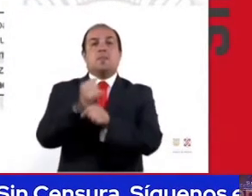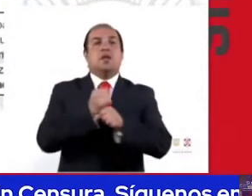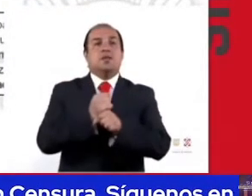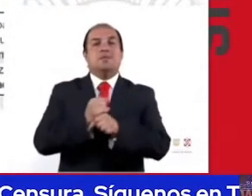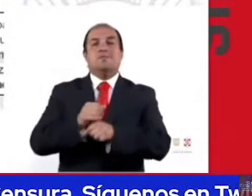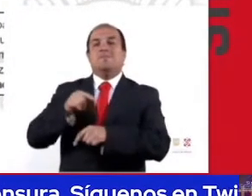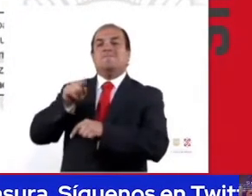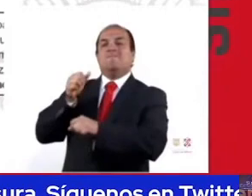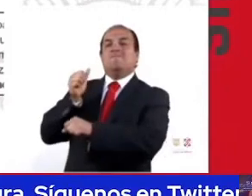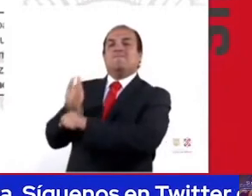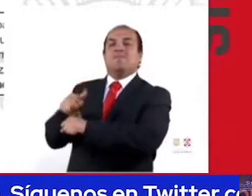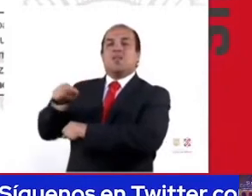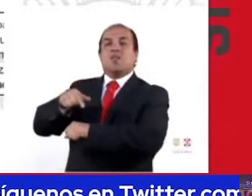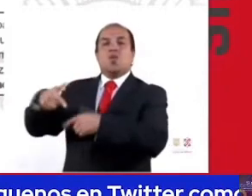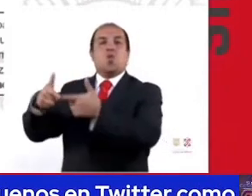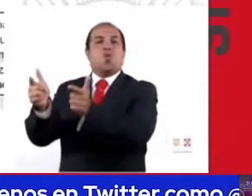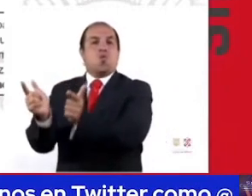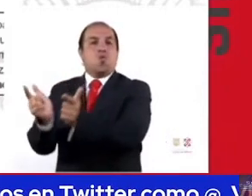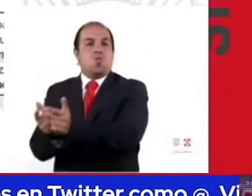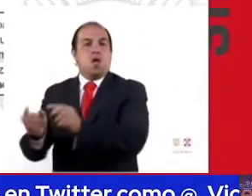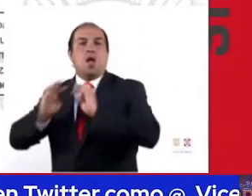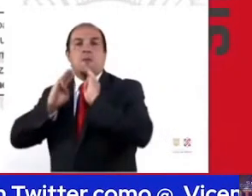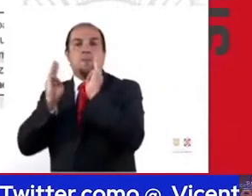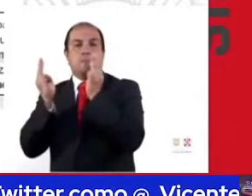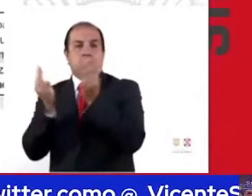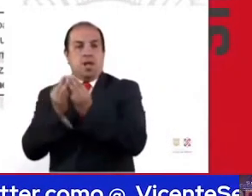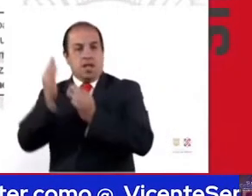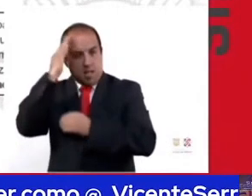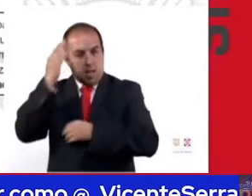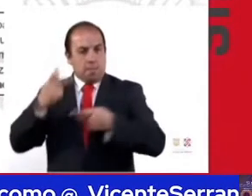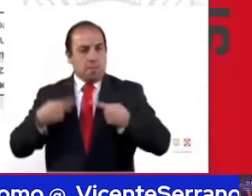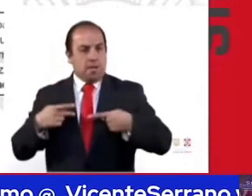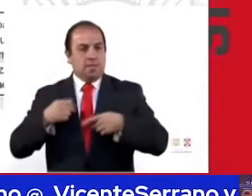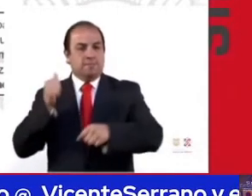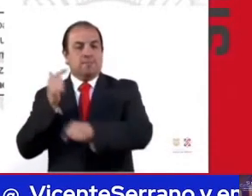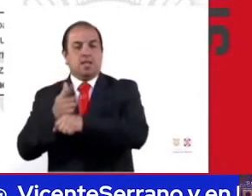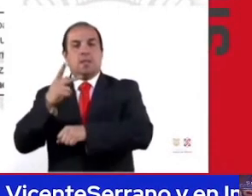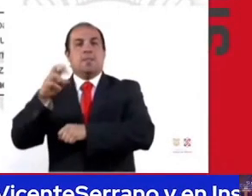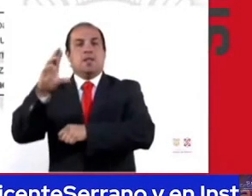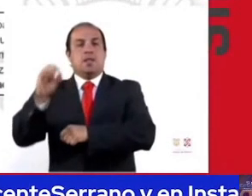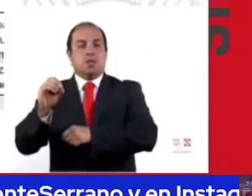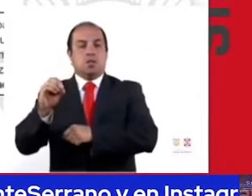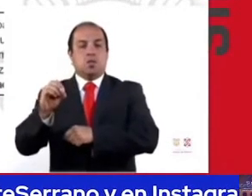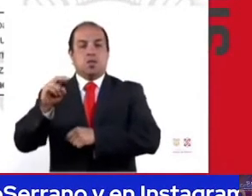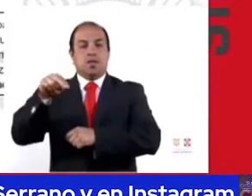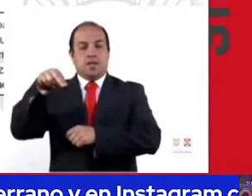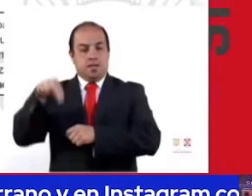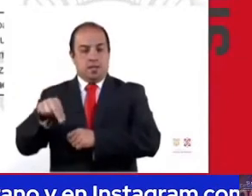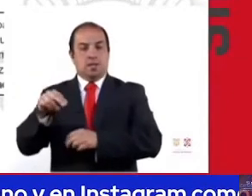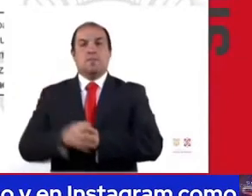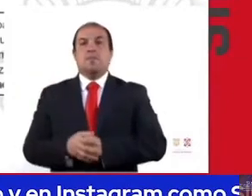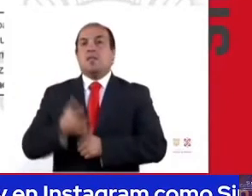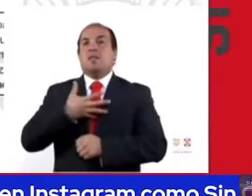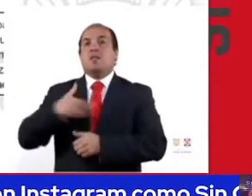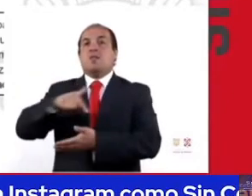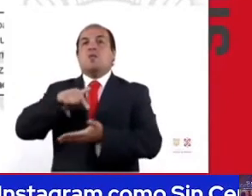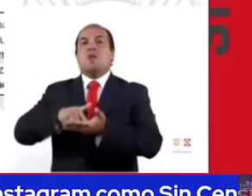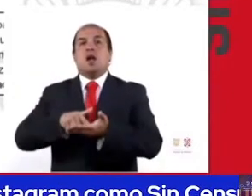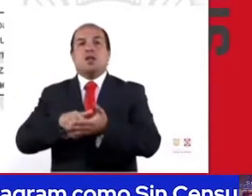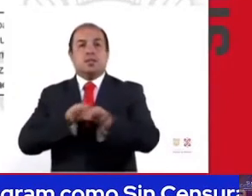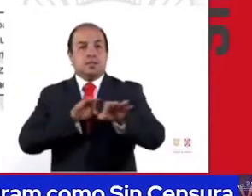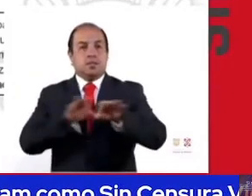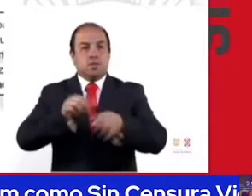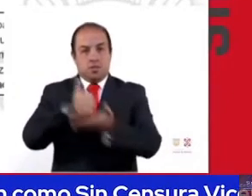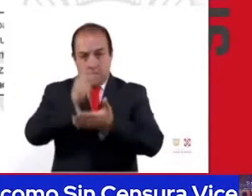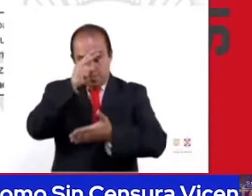son integrantes de una célula criminal liderada por un sujeto identificado como Pedro Paul N., quien tiene como zona de operación la Ciudad de